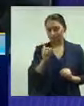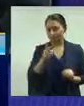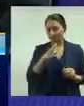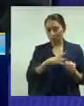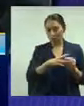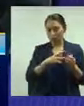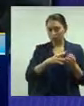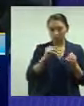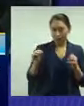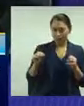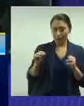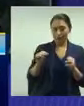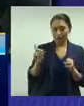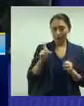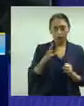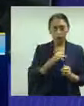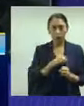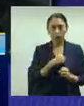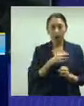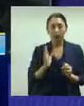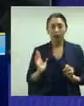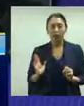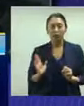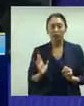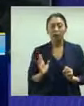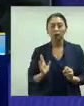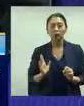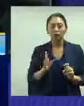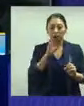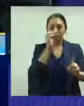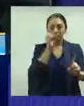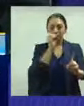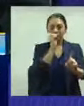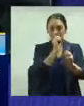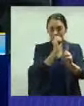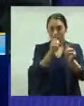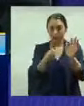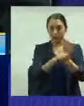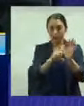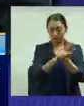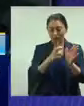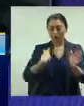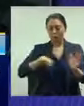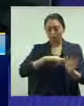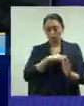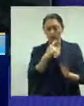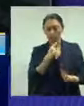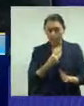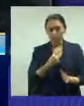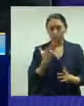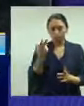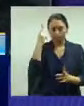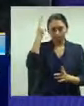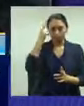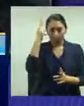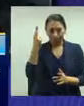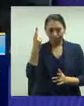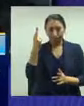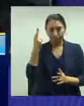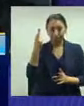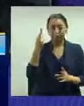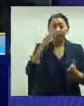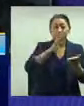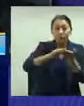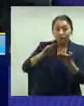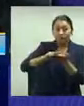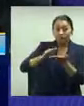quitemos porque no querramos el objeto de la ley, pero simple y sencillamente por razones prácticas financieras, ejecutar esos recursos es